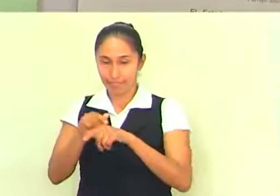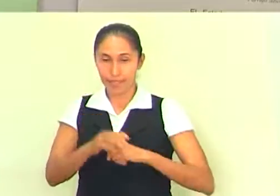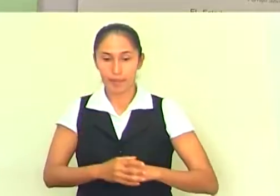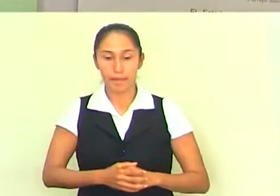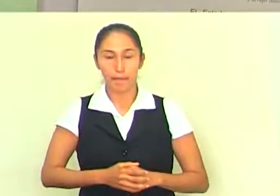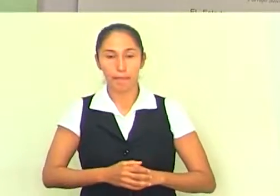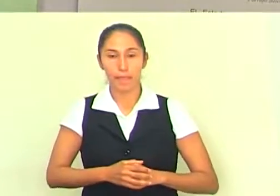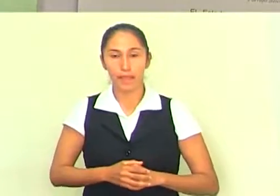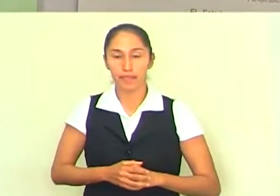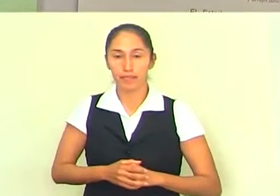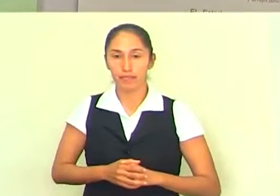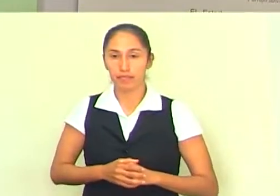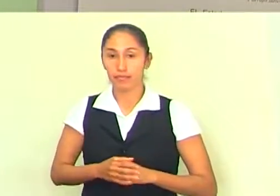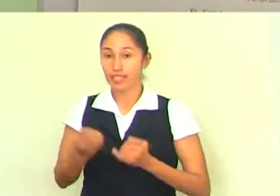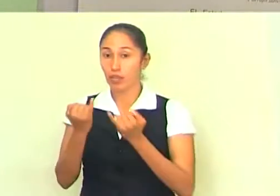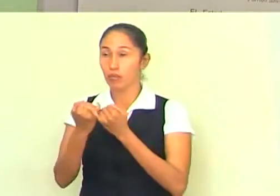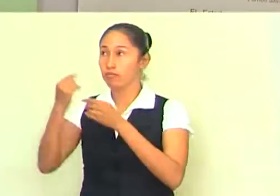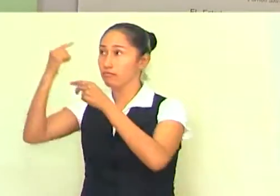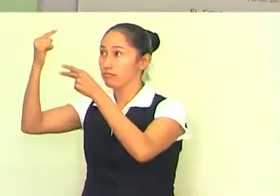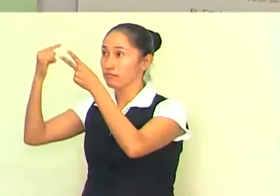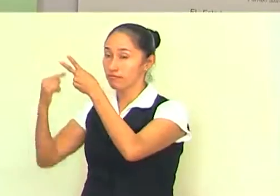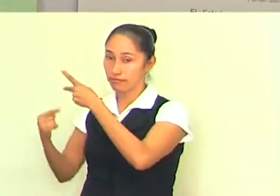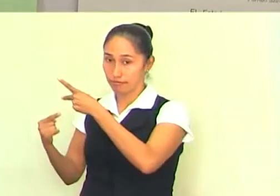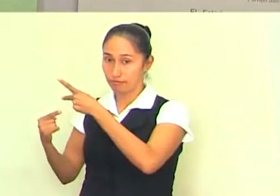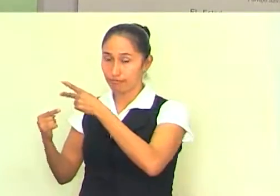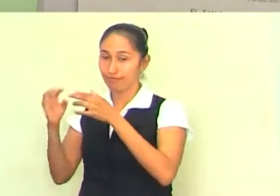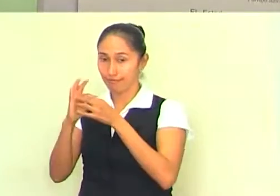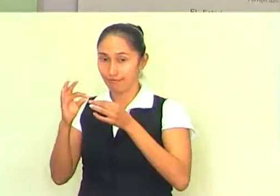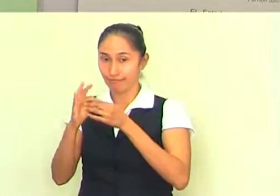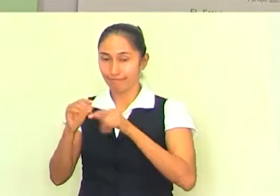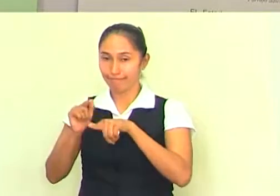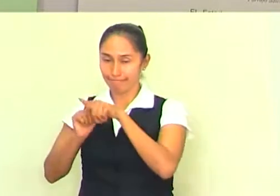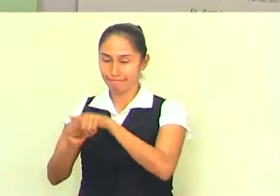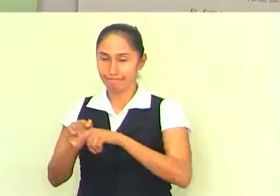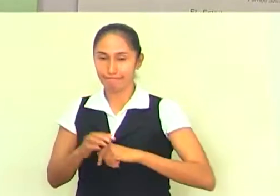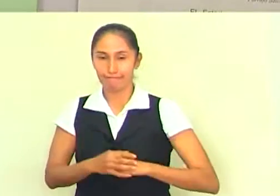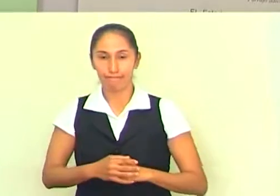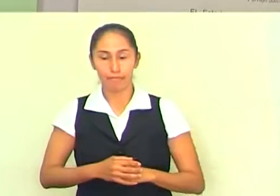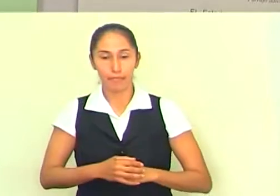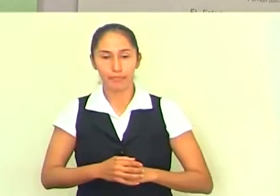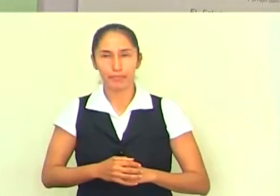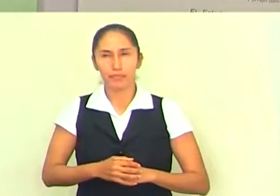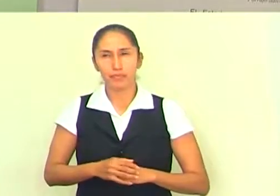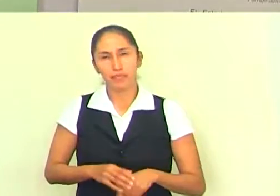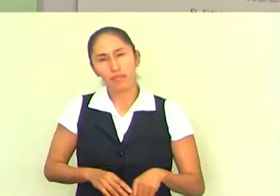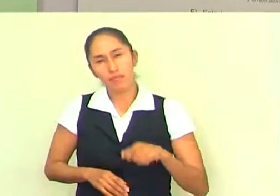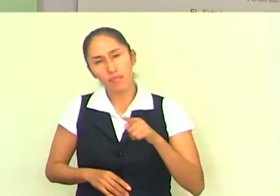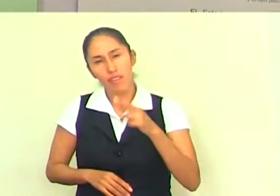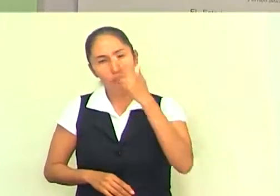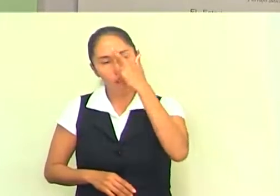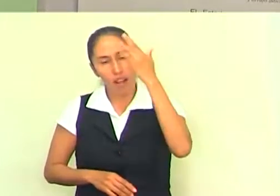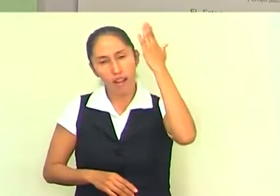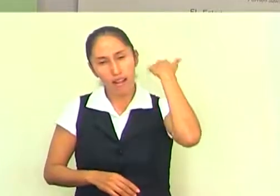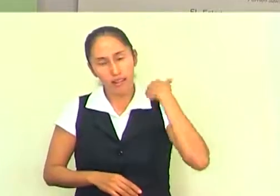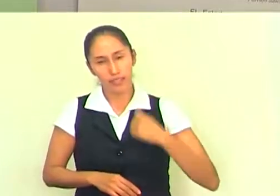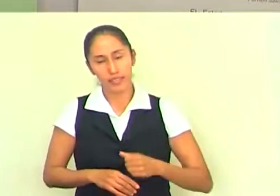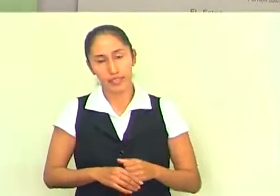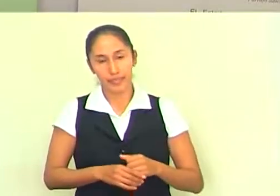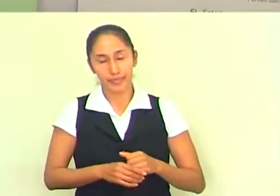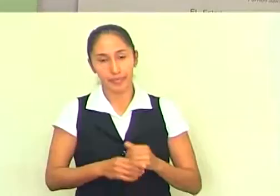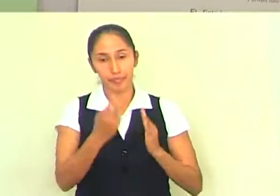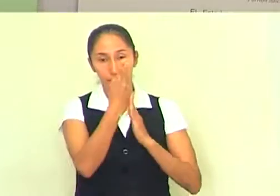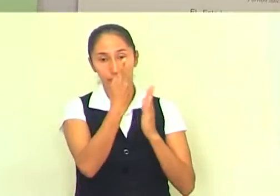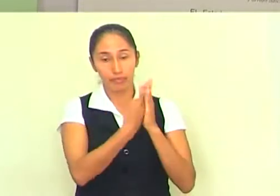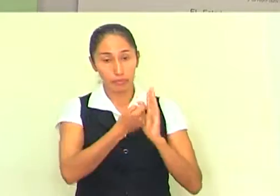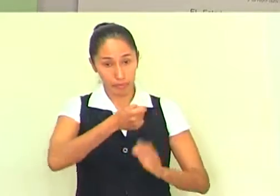que ya enlistamos. Seguramente si vistes la sesión anterior, una